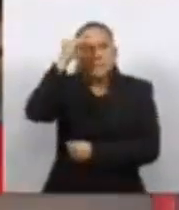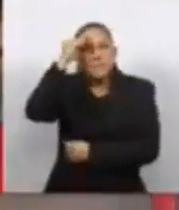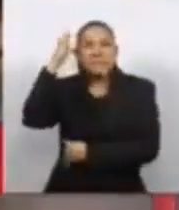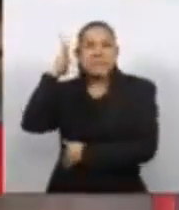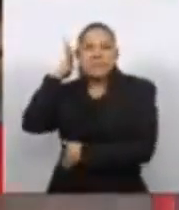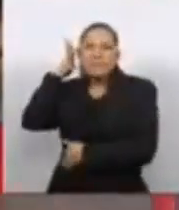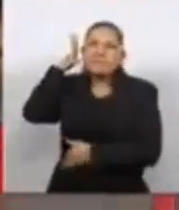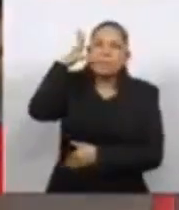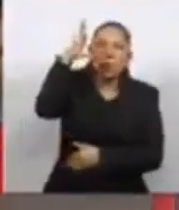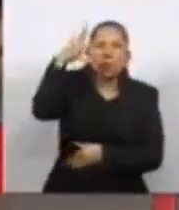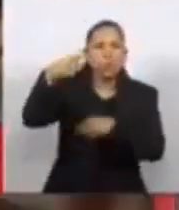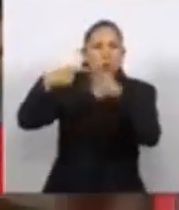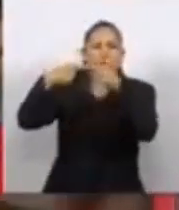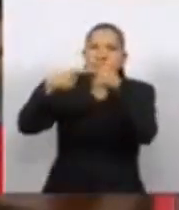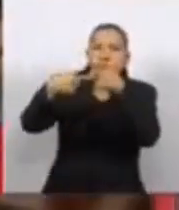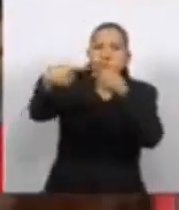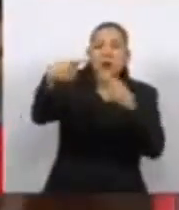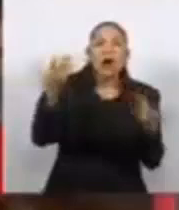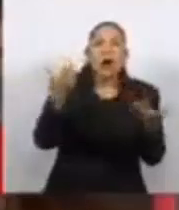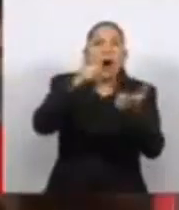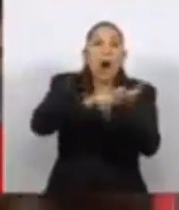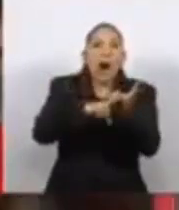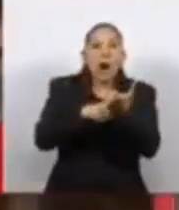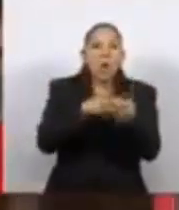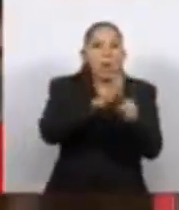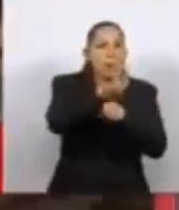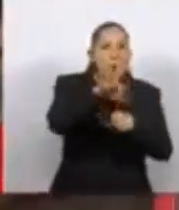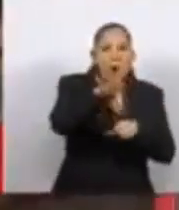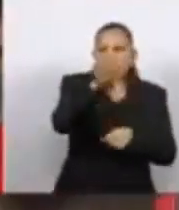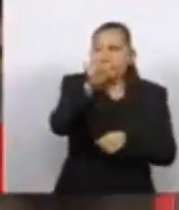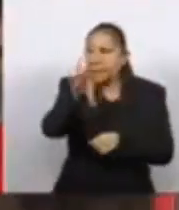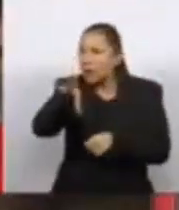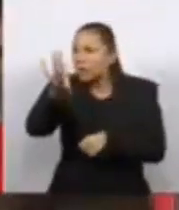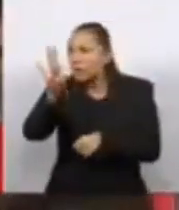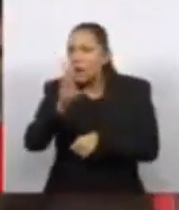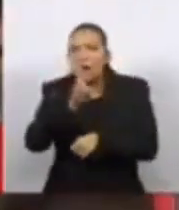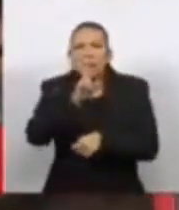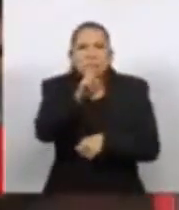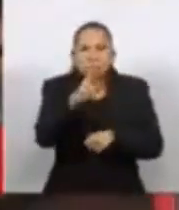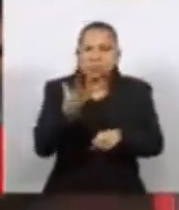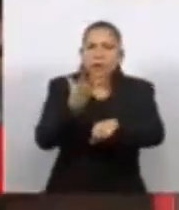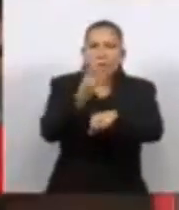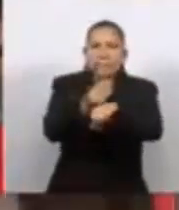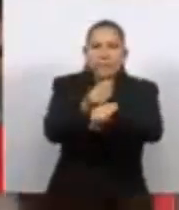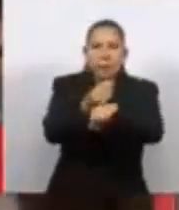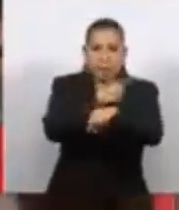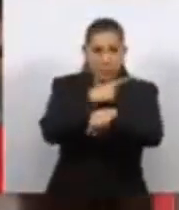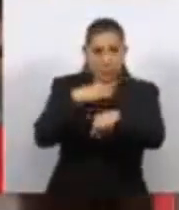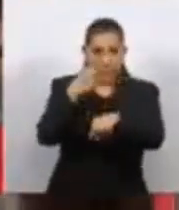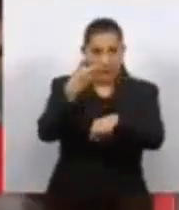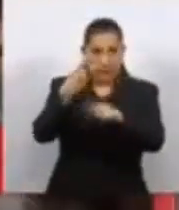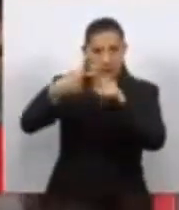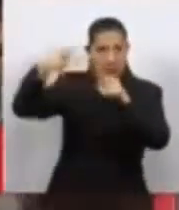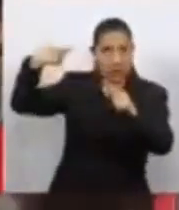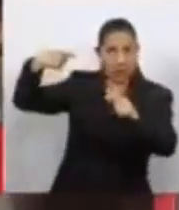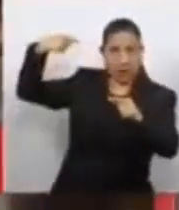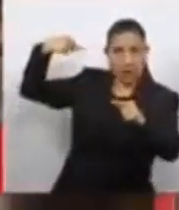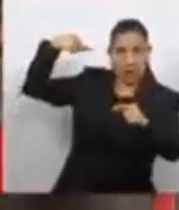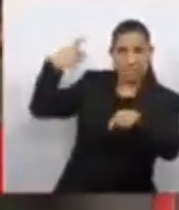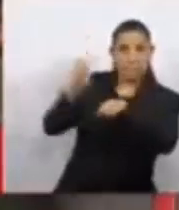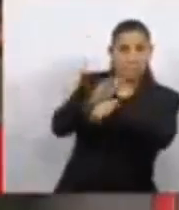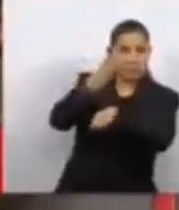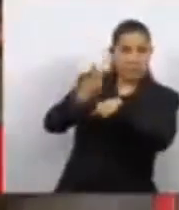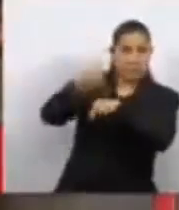las respuestas no están en el pasado. Necesitamos construir un nuevo trato para desterrar la